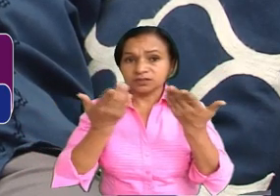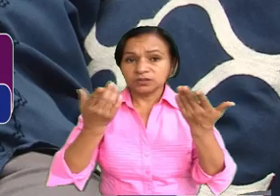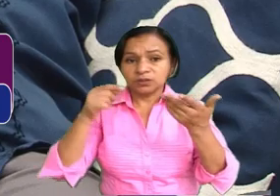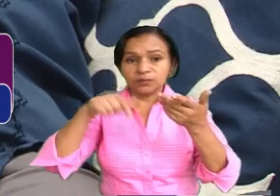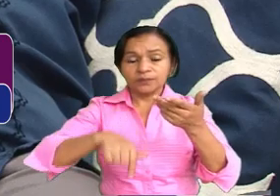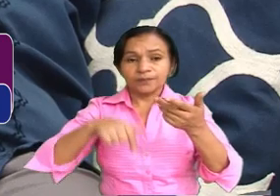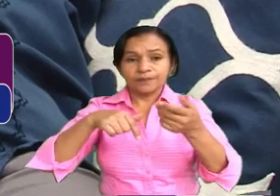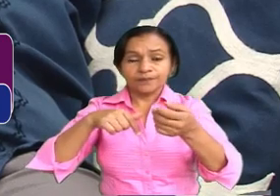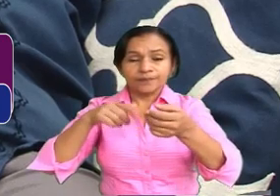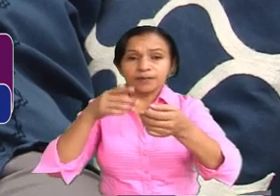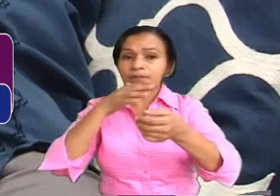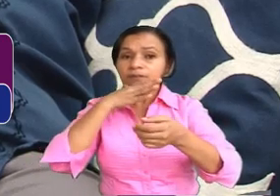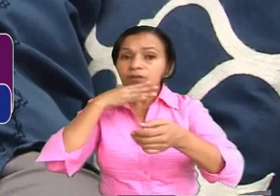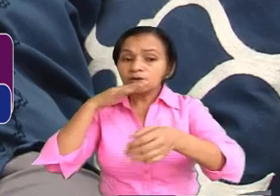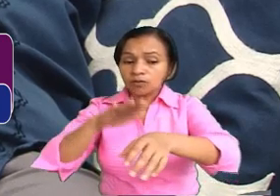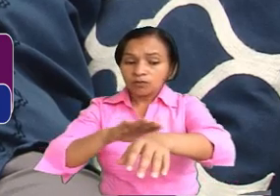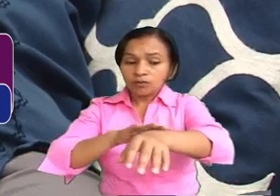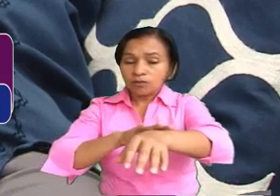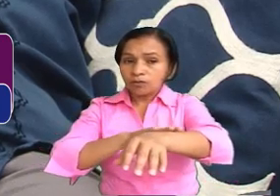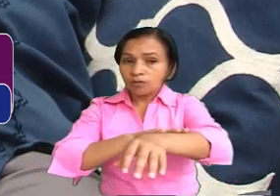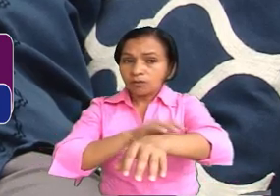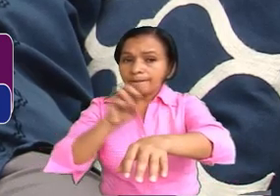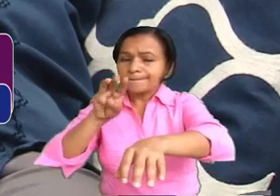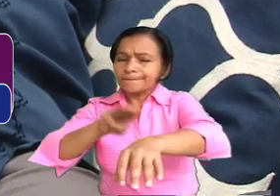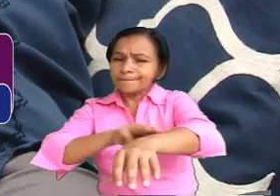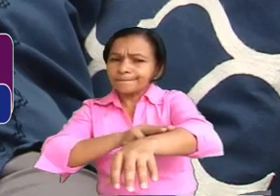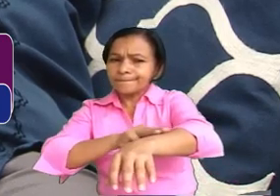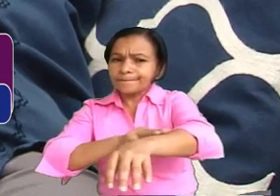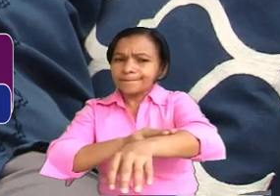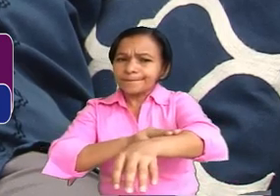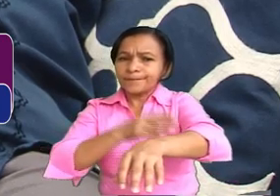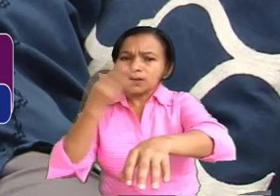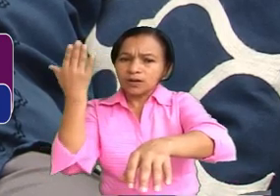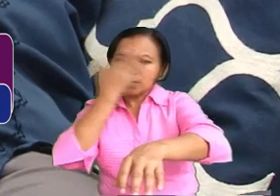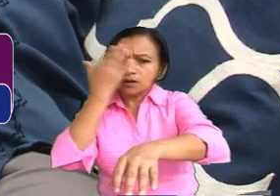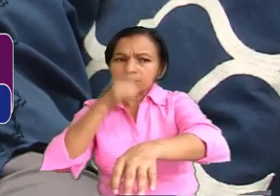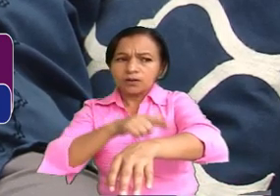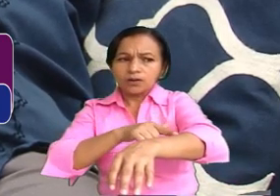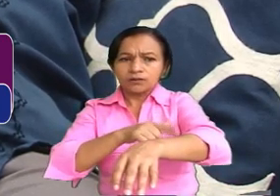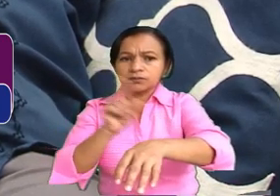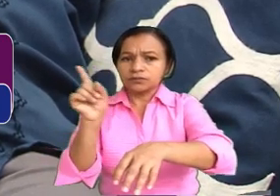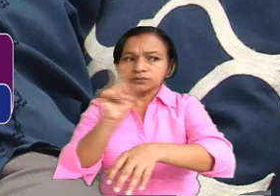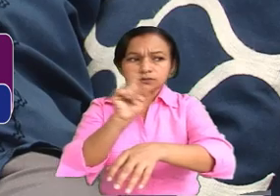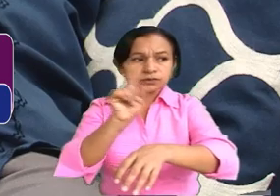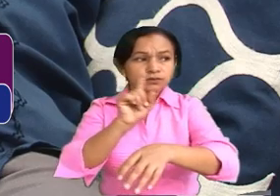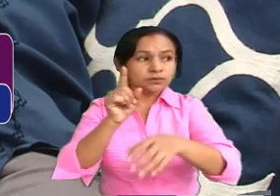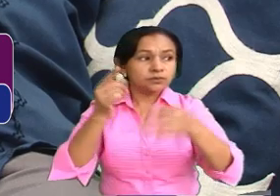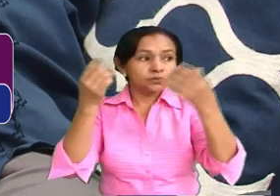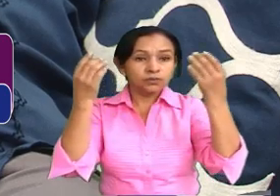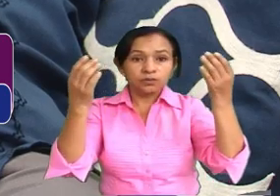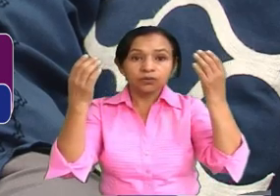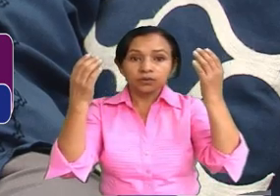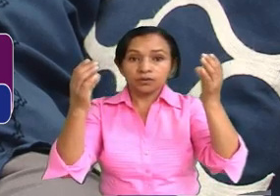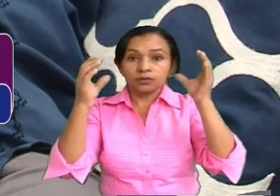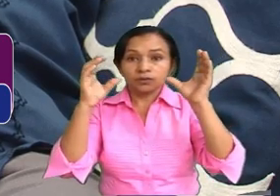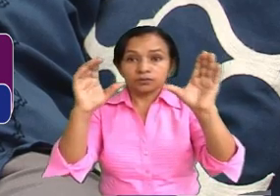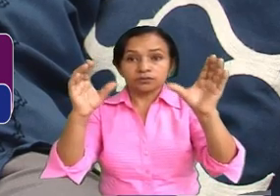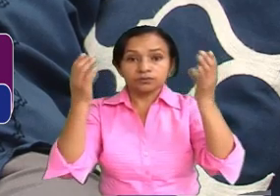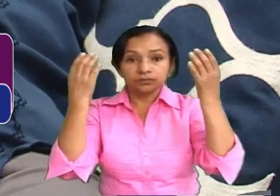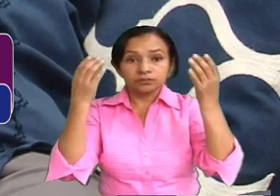por el color de tu piel. Okay. No solamente por el color de tu piel, que ese es uno